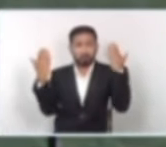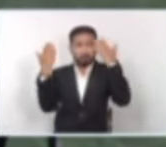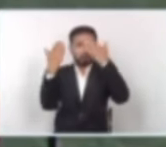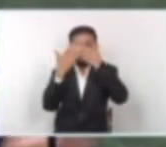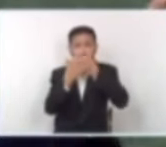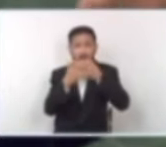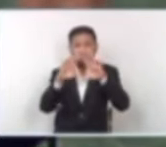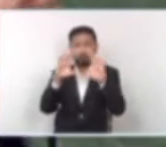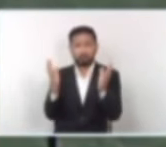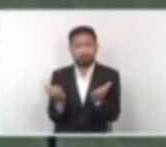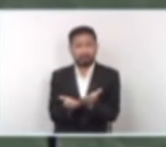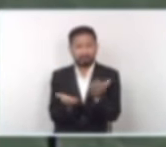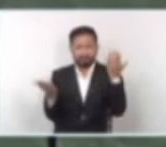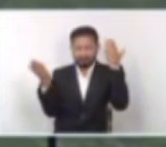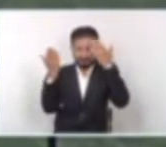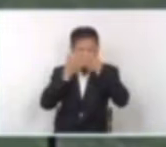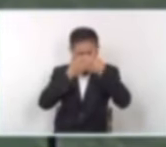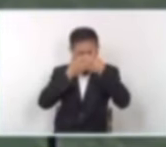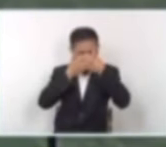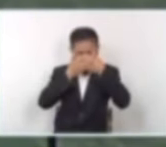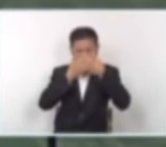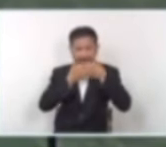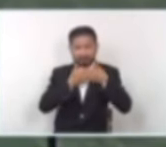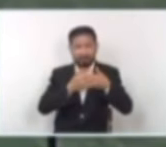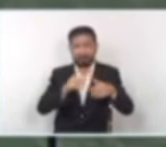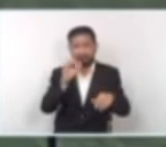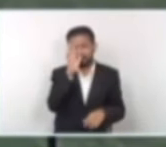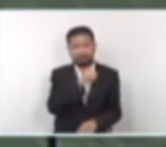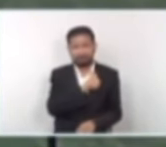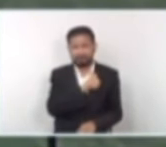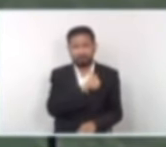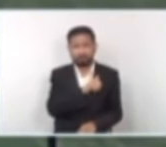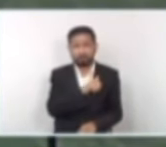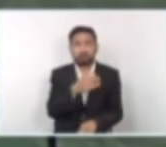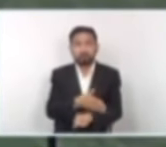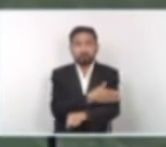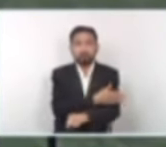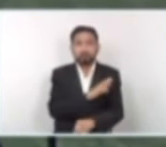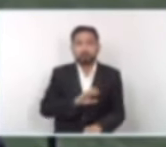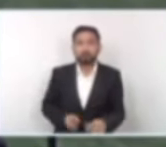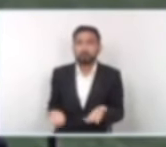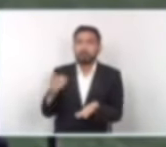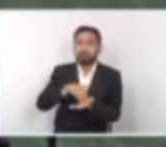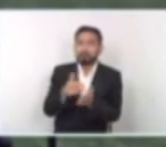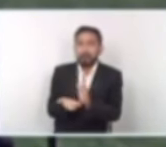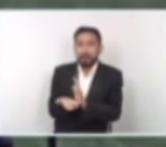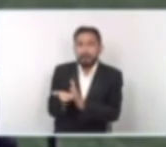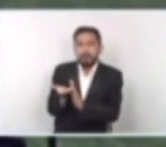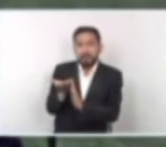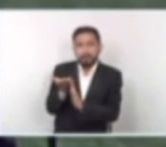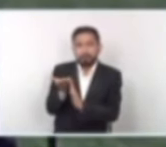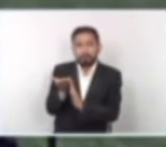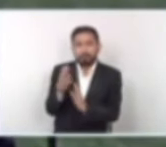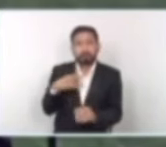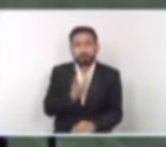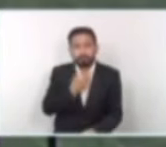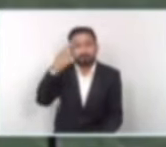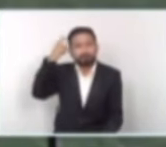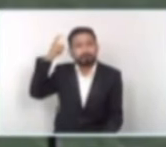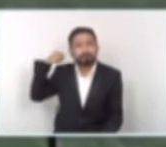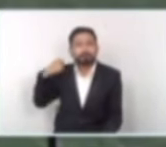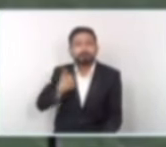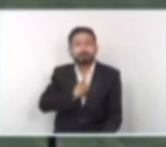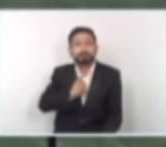de todo el planeta. Pero en poco tiempo nuestra nación renació, porque nos recordamos a